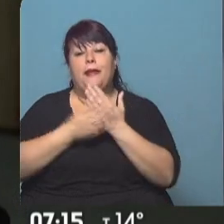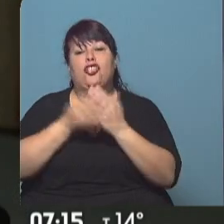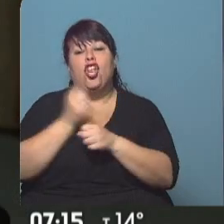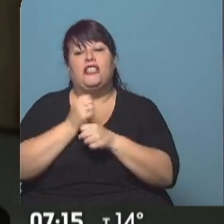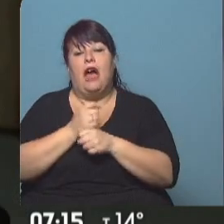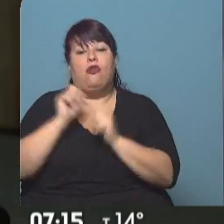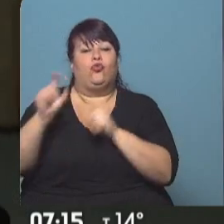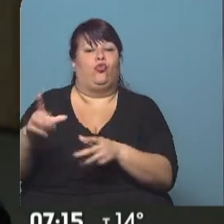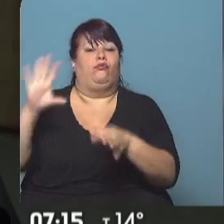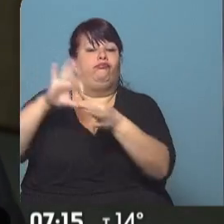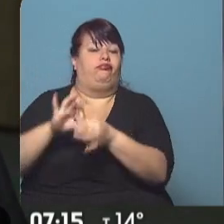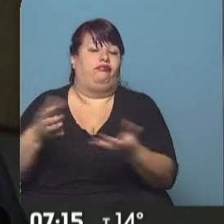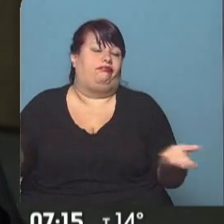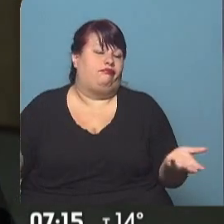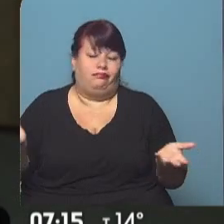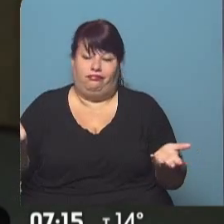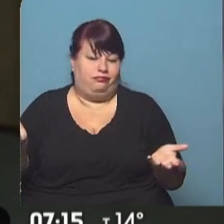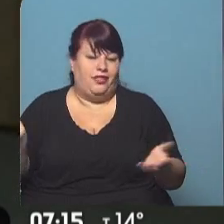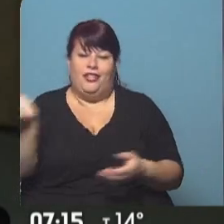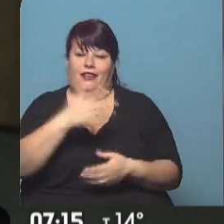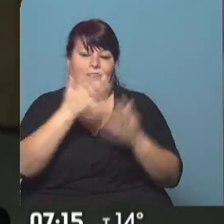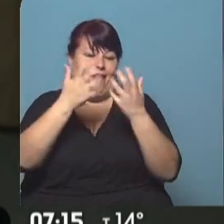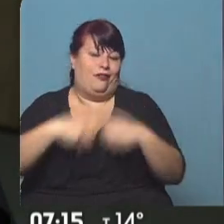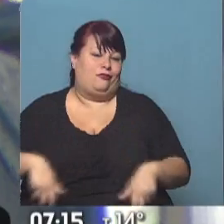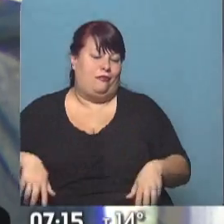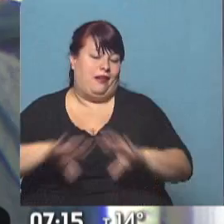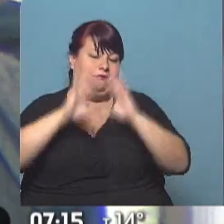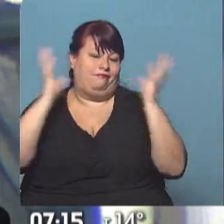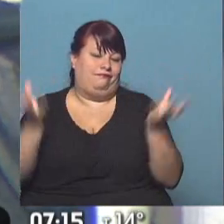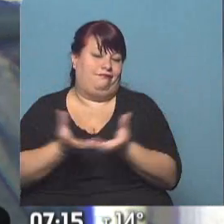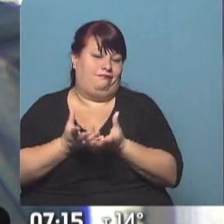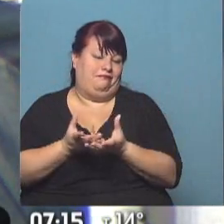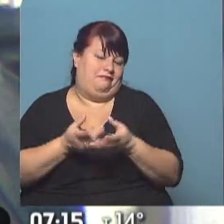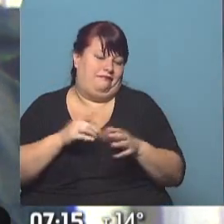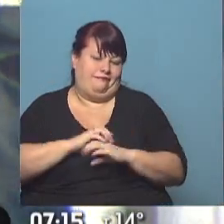de trabajo de la de él entonces todo concluía en un combo que realmente fue nefasto